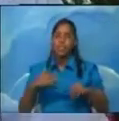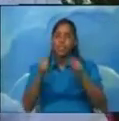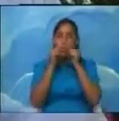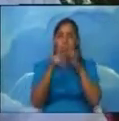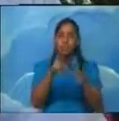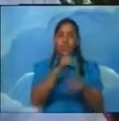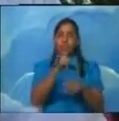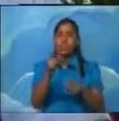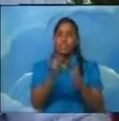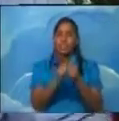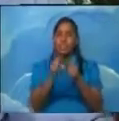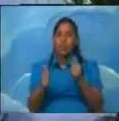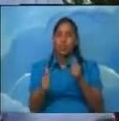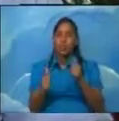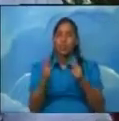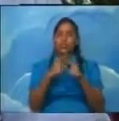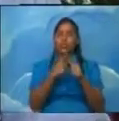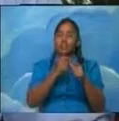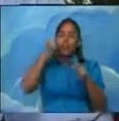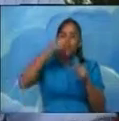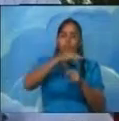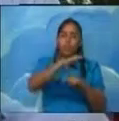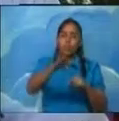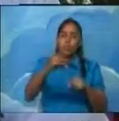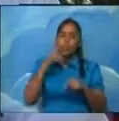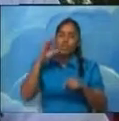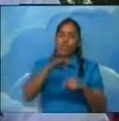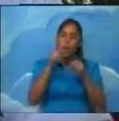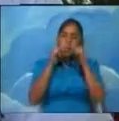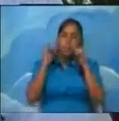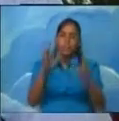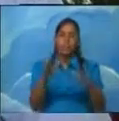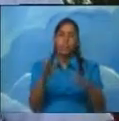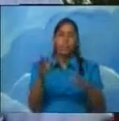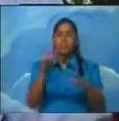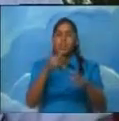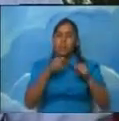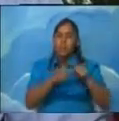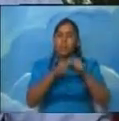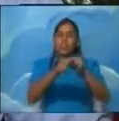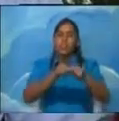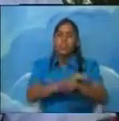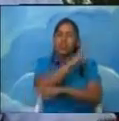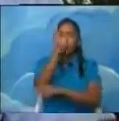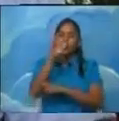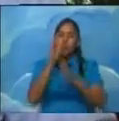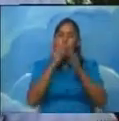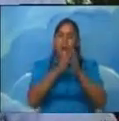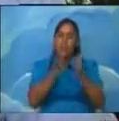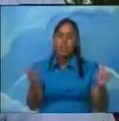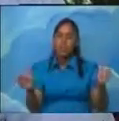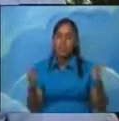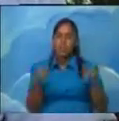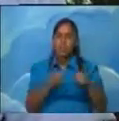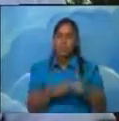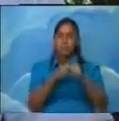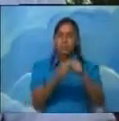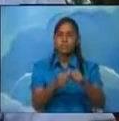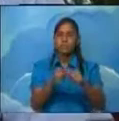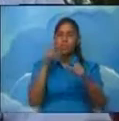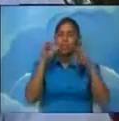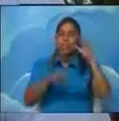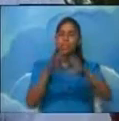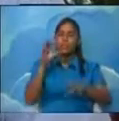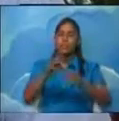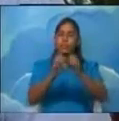ella se alejó de ellos. Entonces, el pueblo de Israel estaba en bendición. Iban a mantener los cielos abiertos. Iban a mantener la